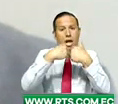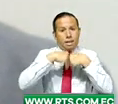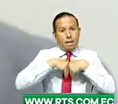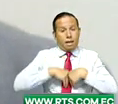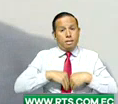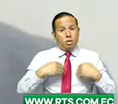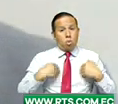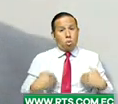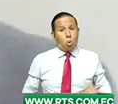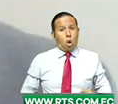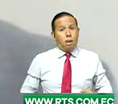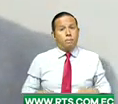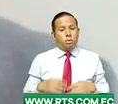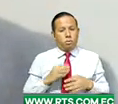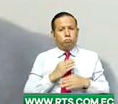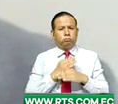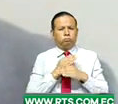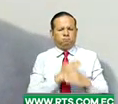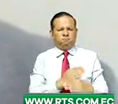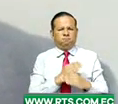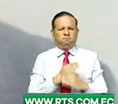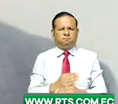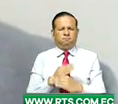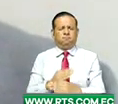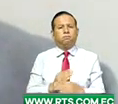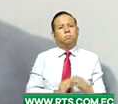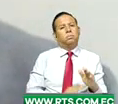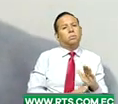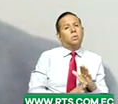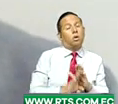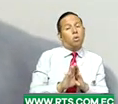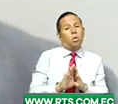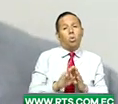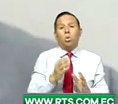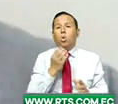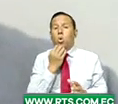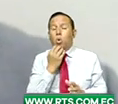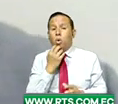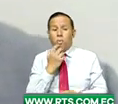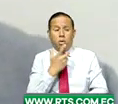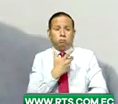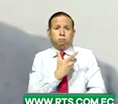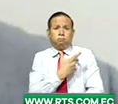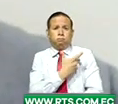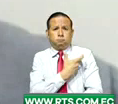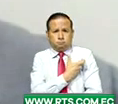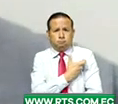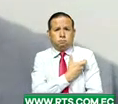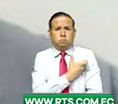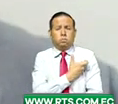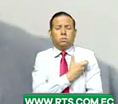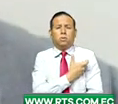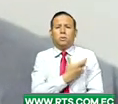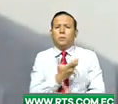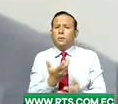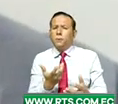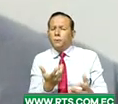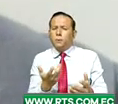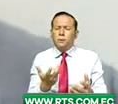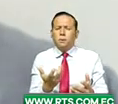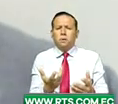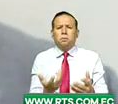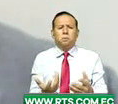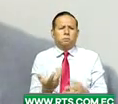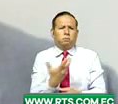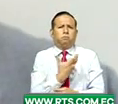desarrollo y por lo tanto será de esperar que una vacuna potencial para COVID no se comporte de manera diferente